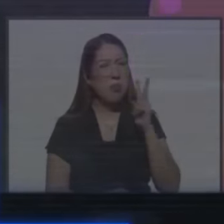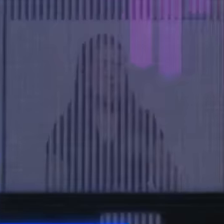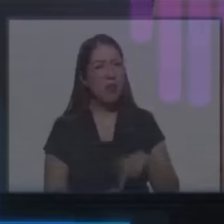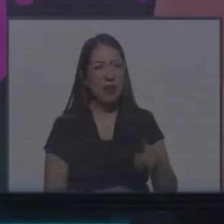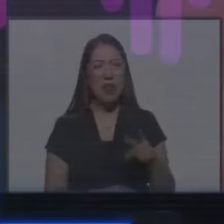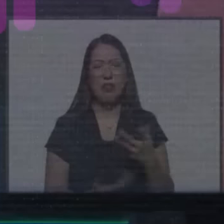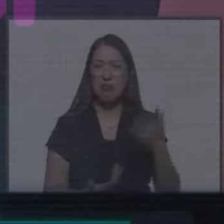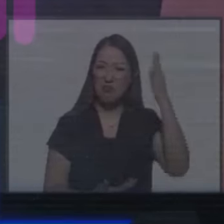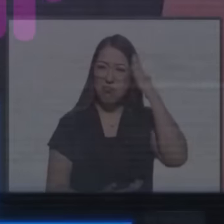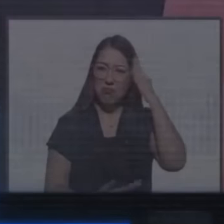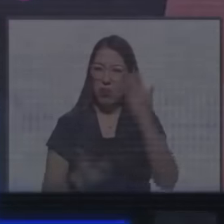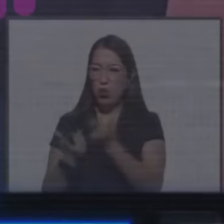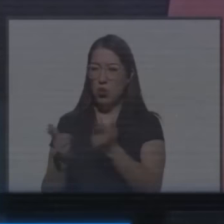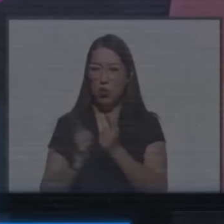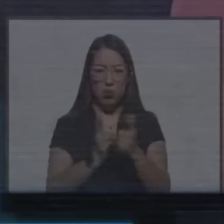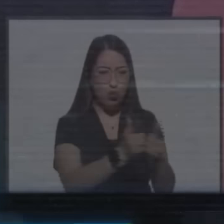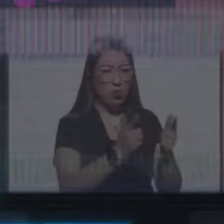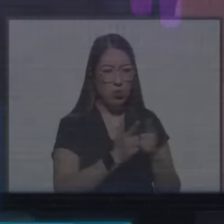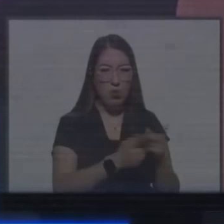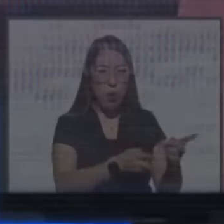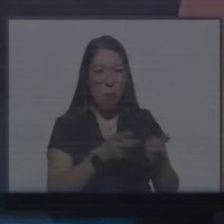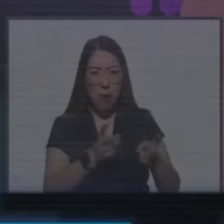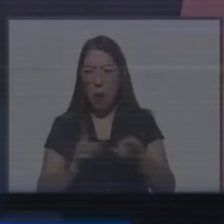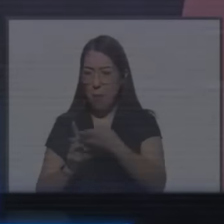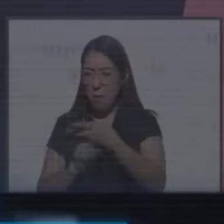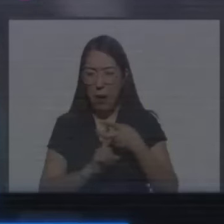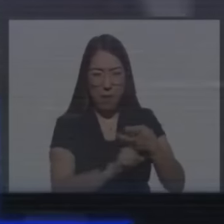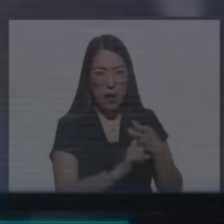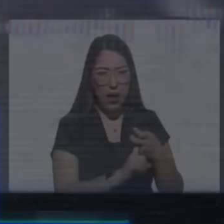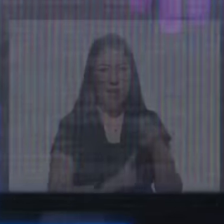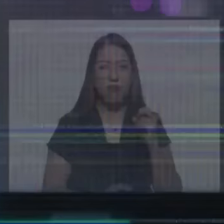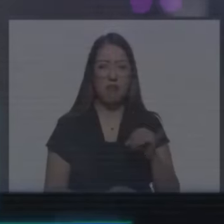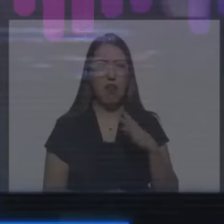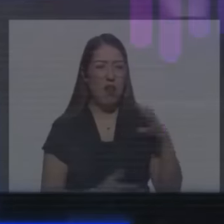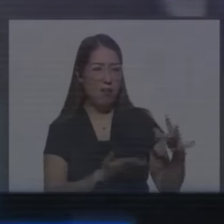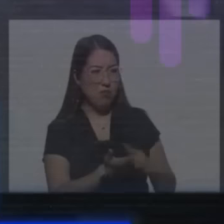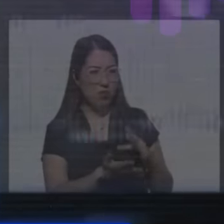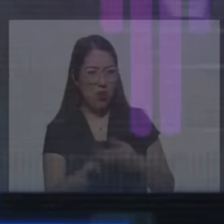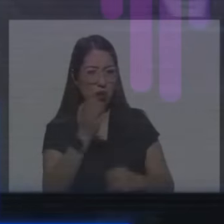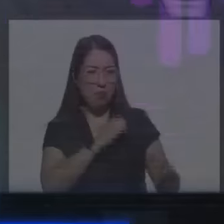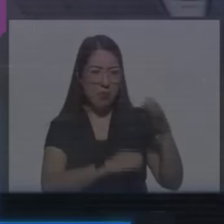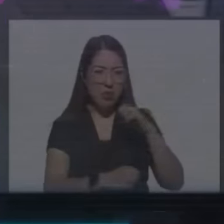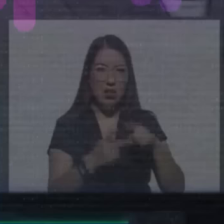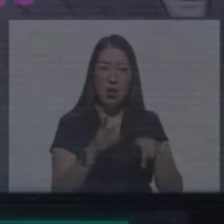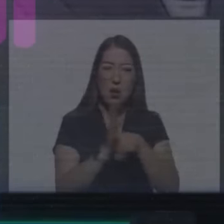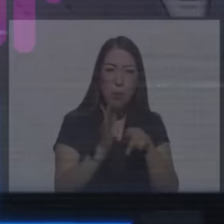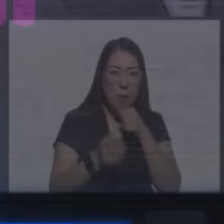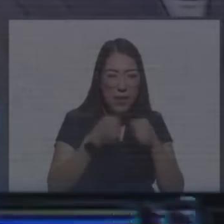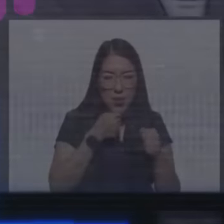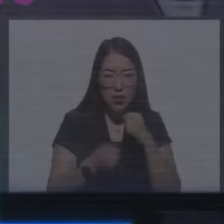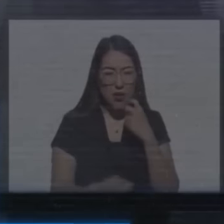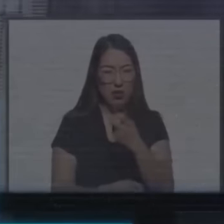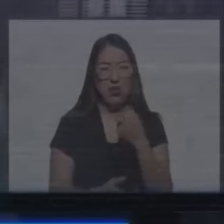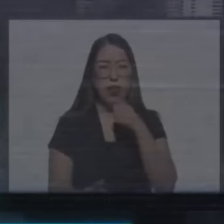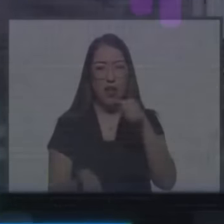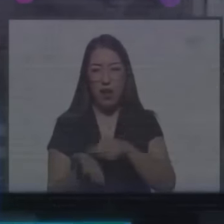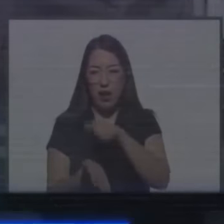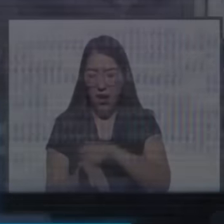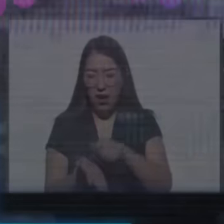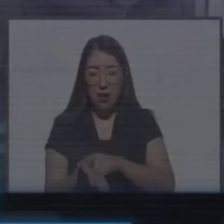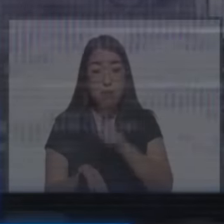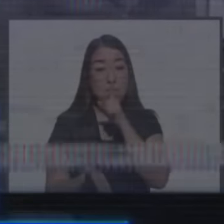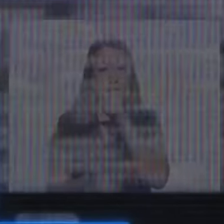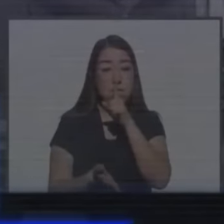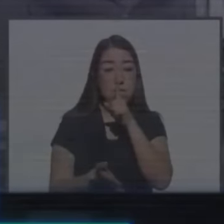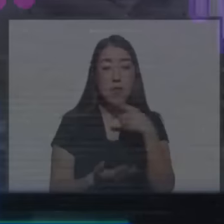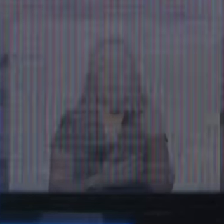este país desde el gobierno de Ernesto Zedillo. Tuvo ayuda de empresarios, de magnates, de periodistas. Entonces es una carta que oculta todo su